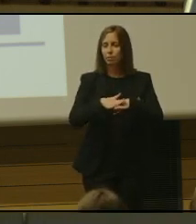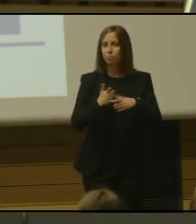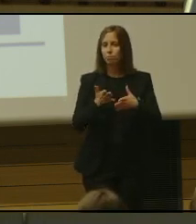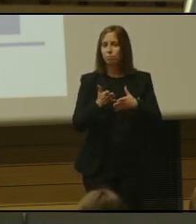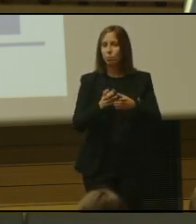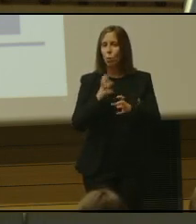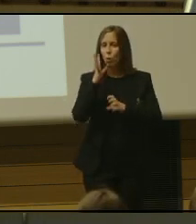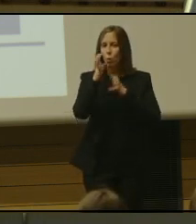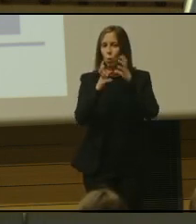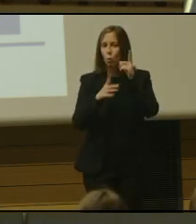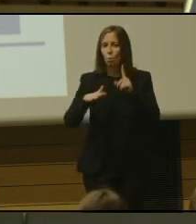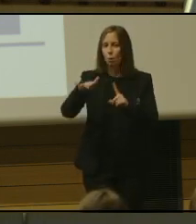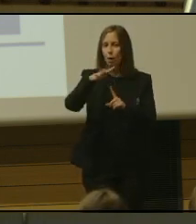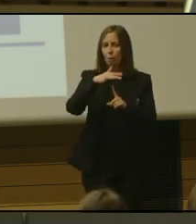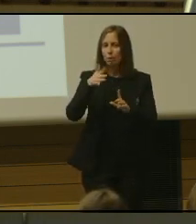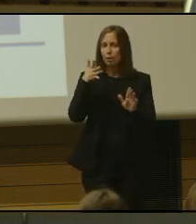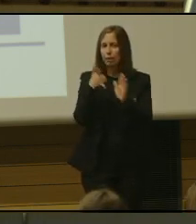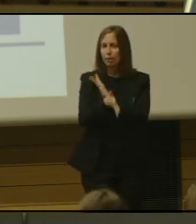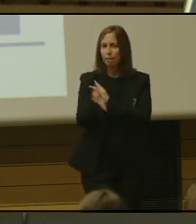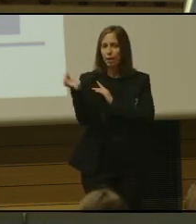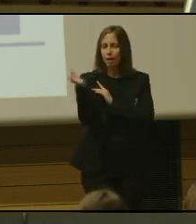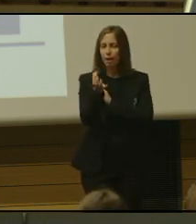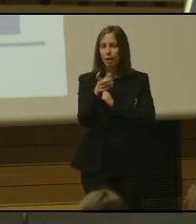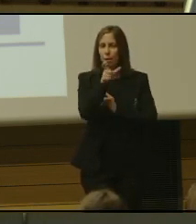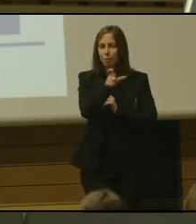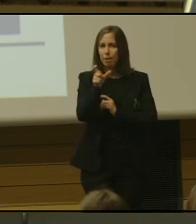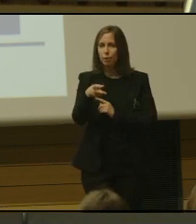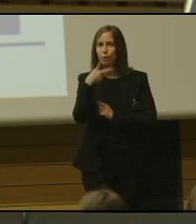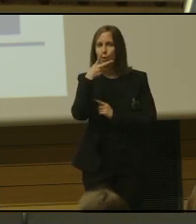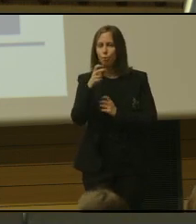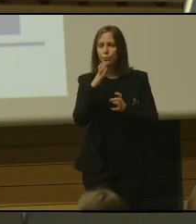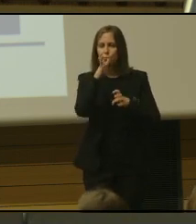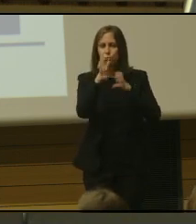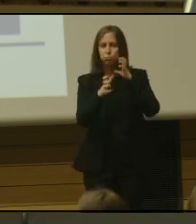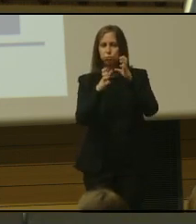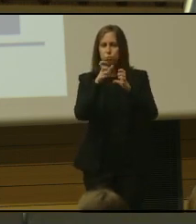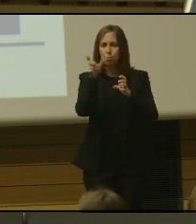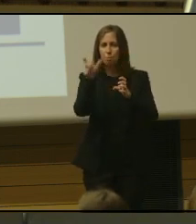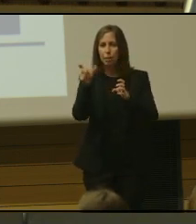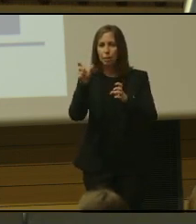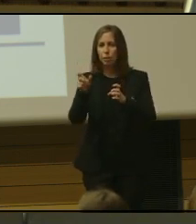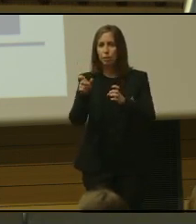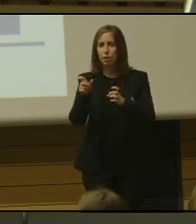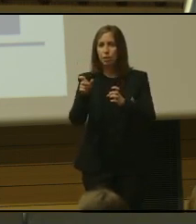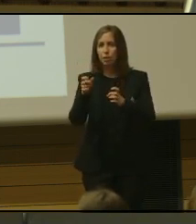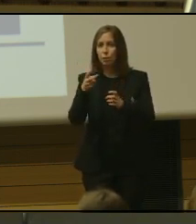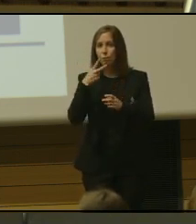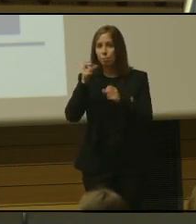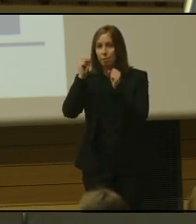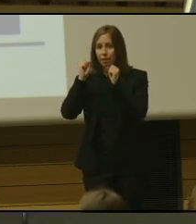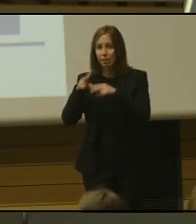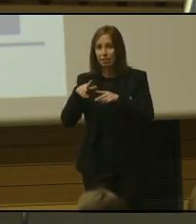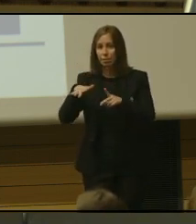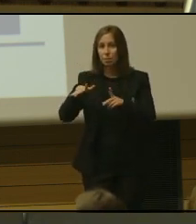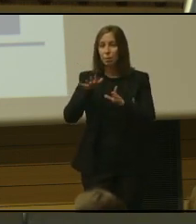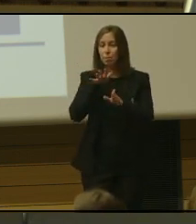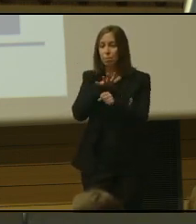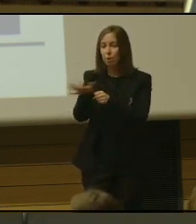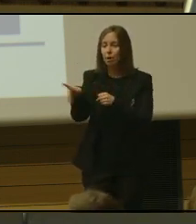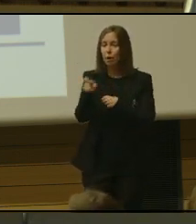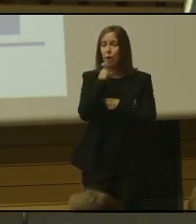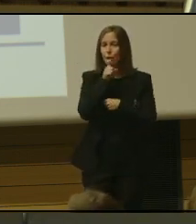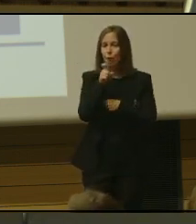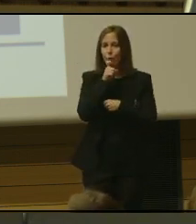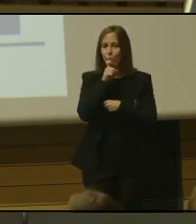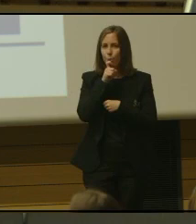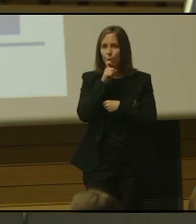ese humo ambiental, ese humo de las personas fumadoras sobre aquellas personas que se encuentran en el mismo contexto, sobre aquellas personas que